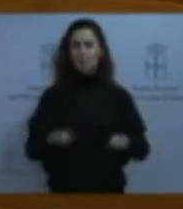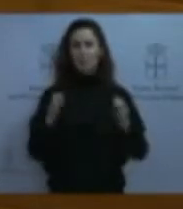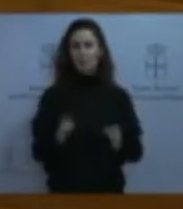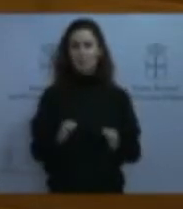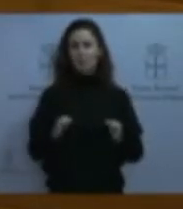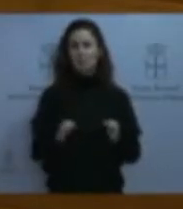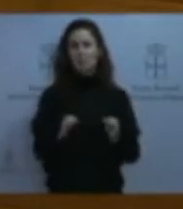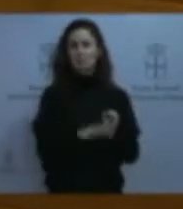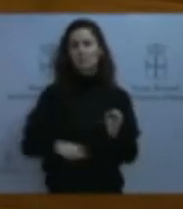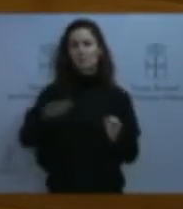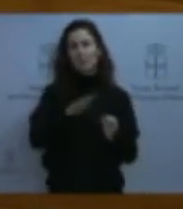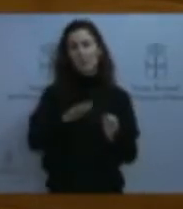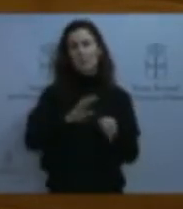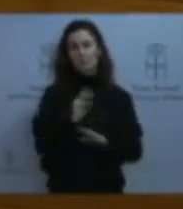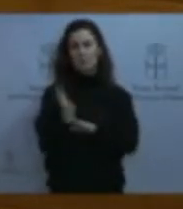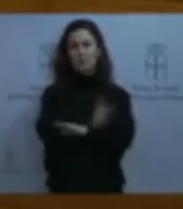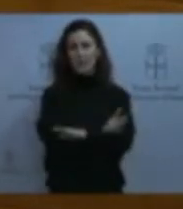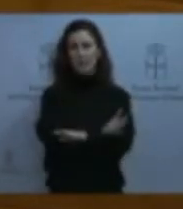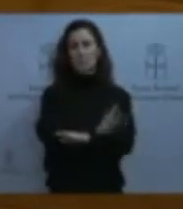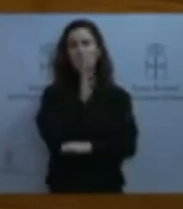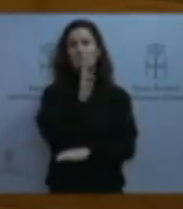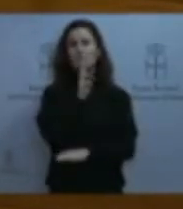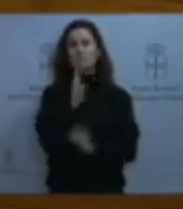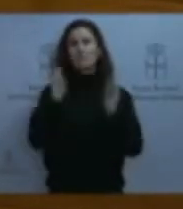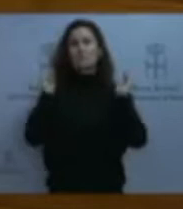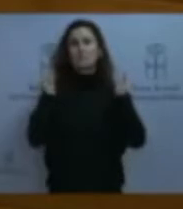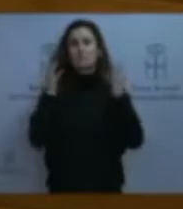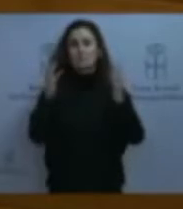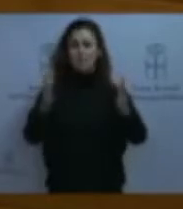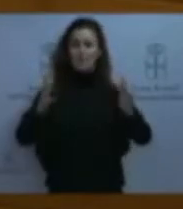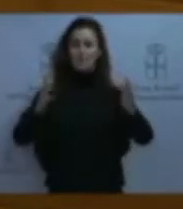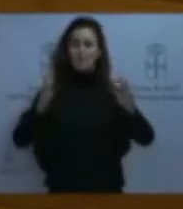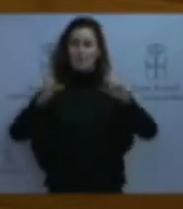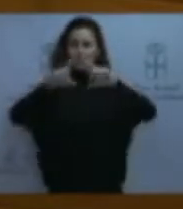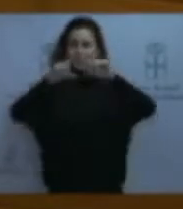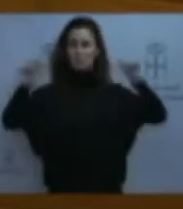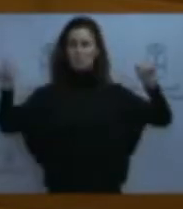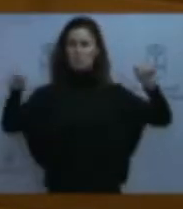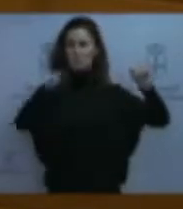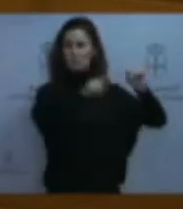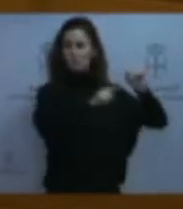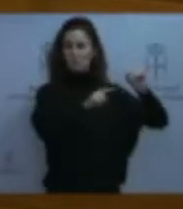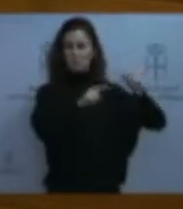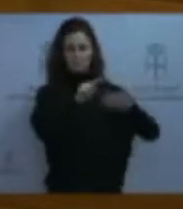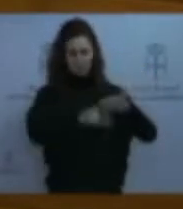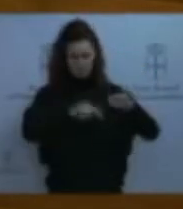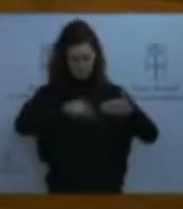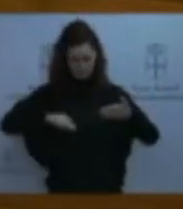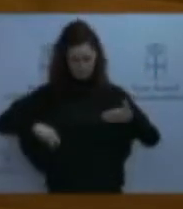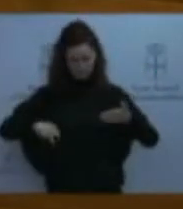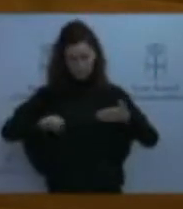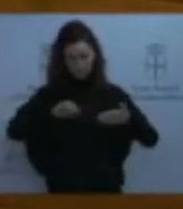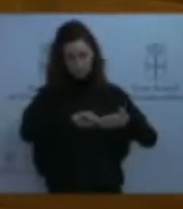culturales de la zona rural, los prados verdes, las montañas boscosas, la disposición alargada este-oeste, me hace daño casi, no en este caso como responsable, sino casi